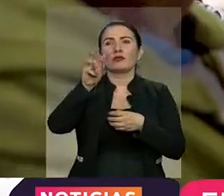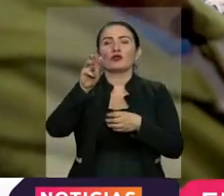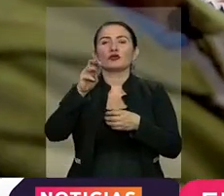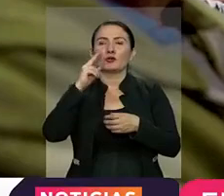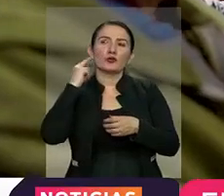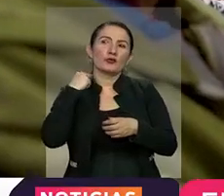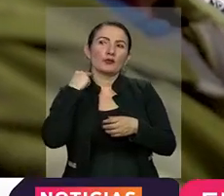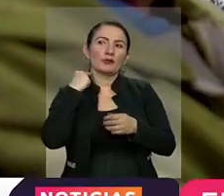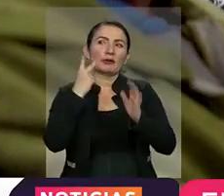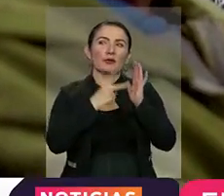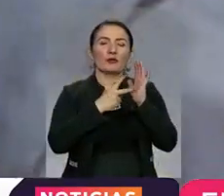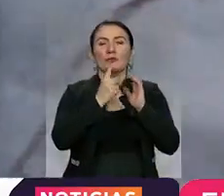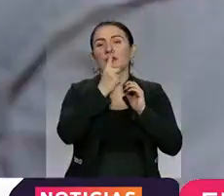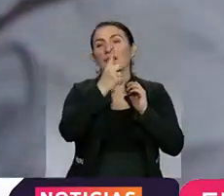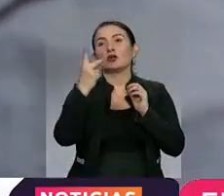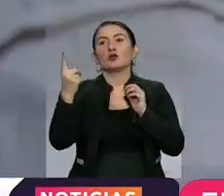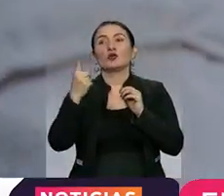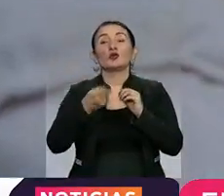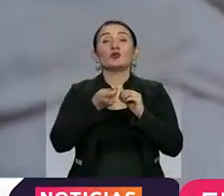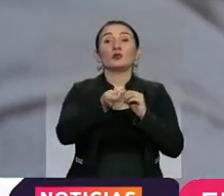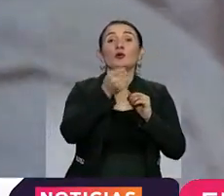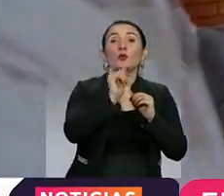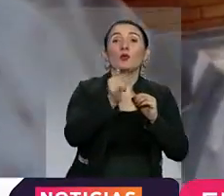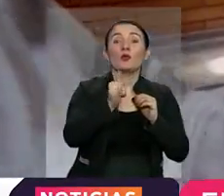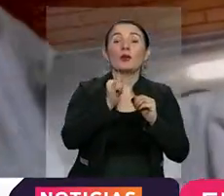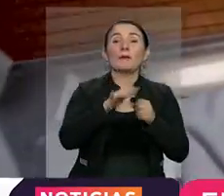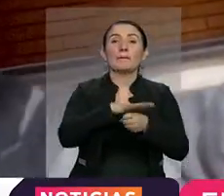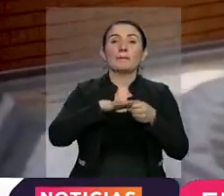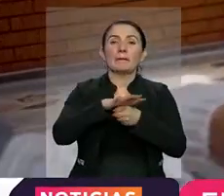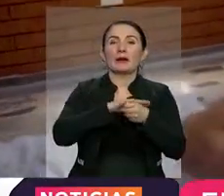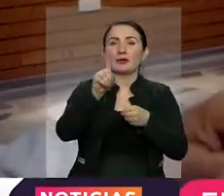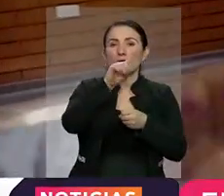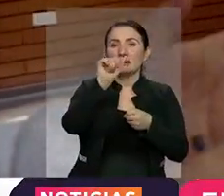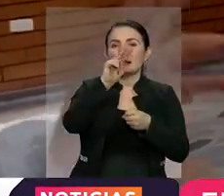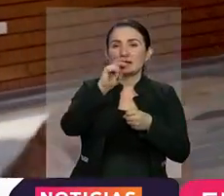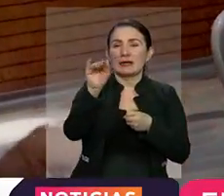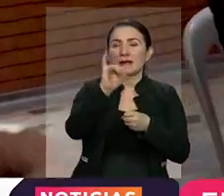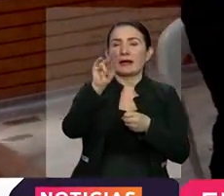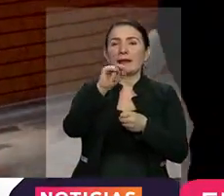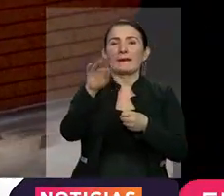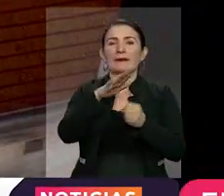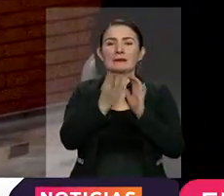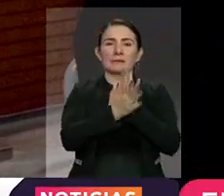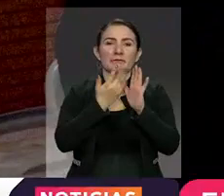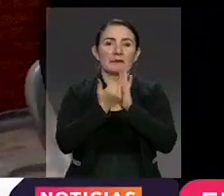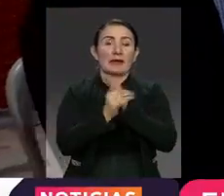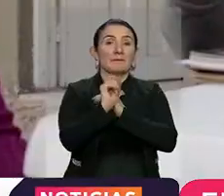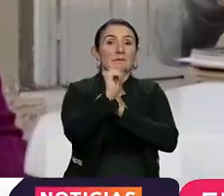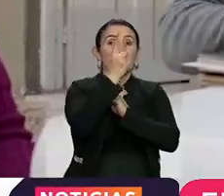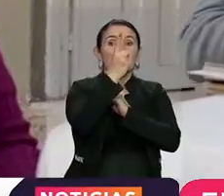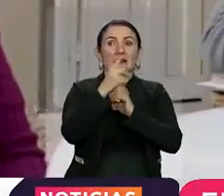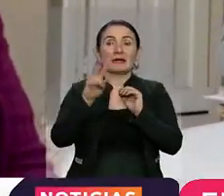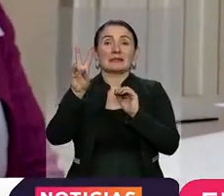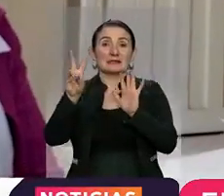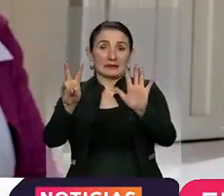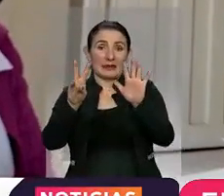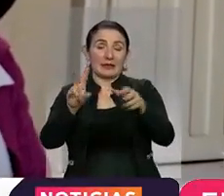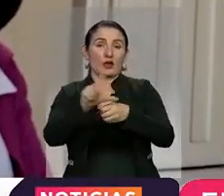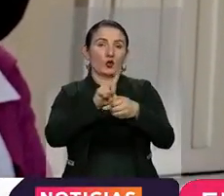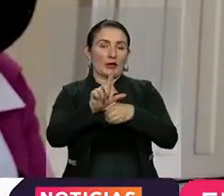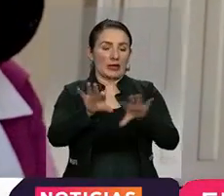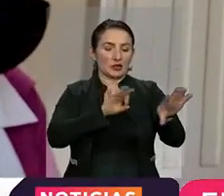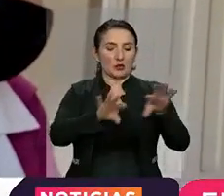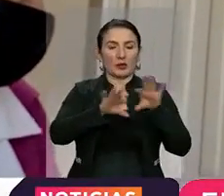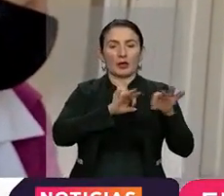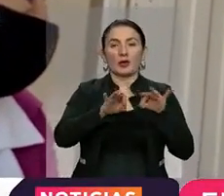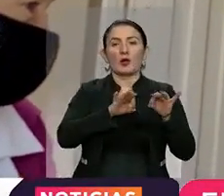noviembre de 2021. Este jueves inició una nueva jornada. El barrio Santa Inés de Los Mártires fue la primera de 7 localidades que eligieron a sus dignatarios